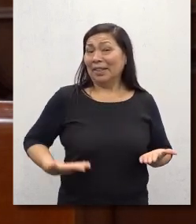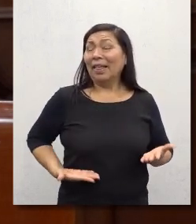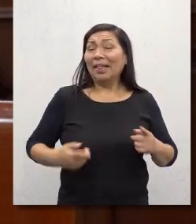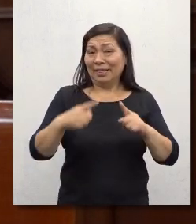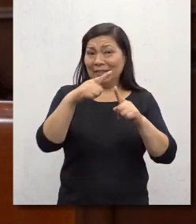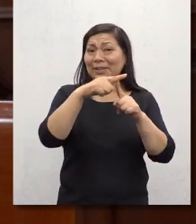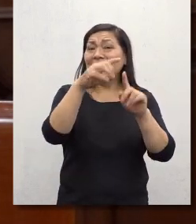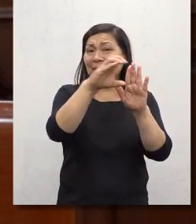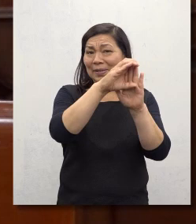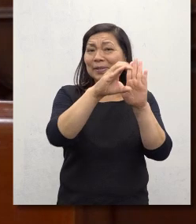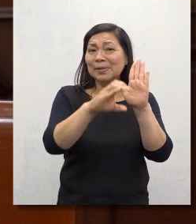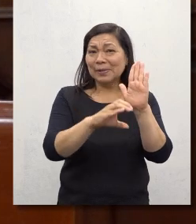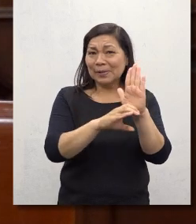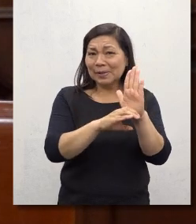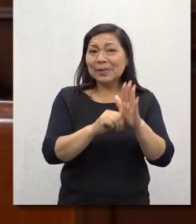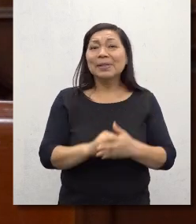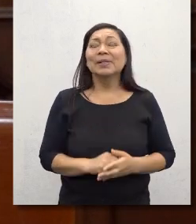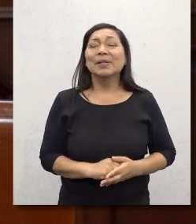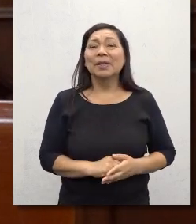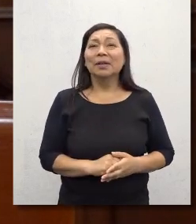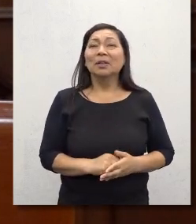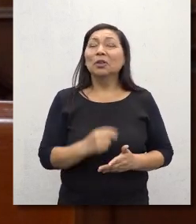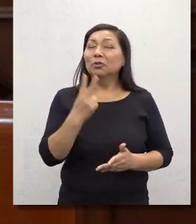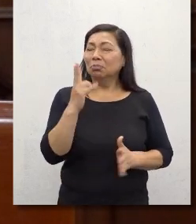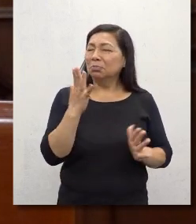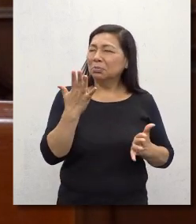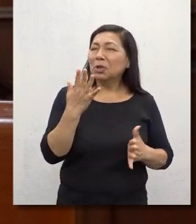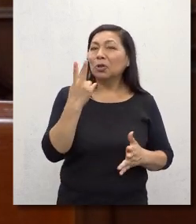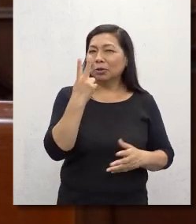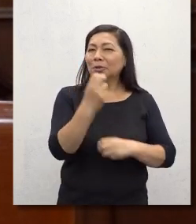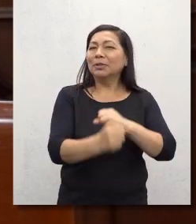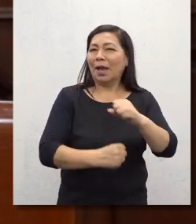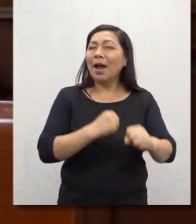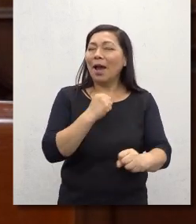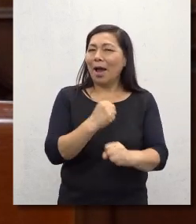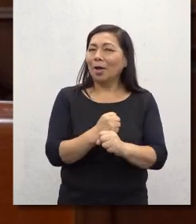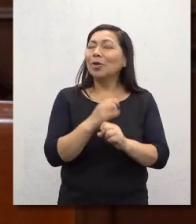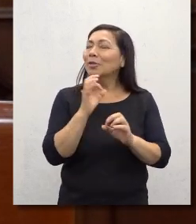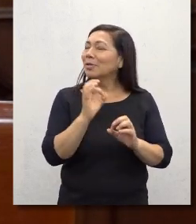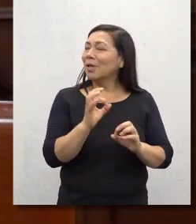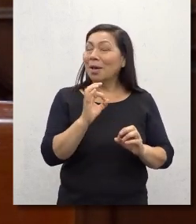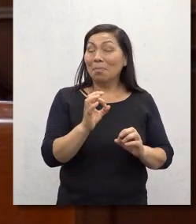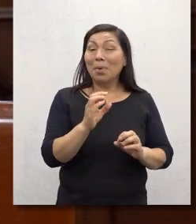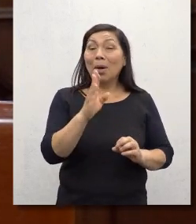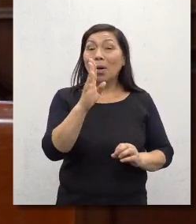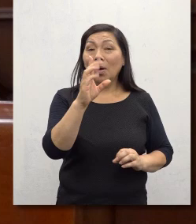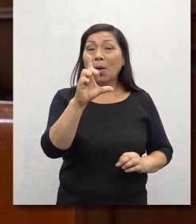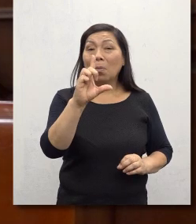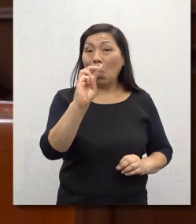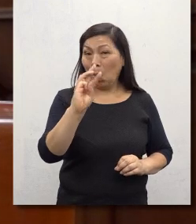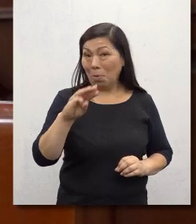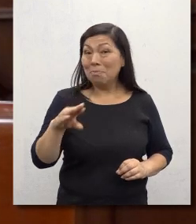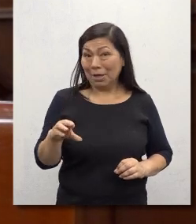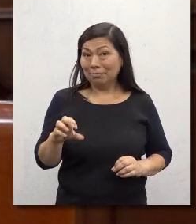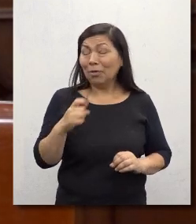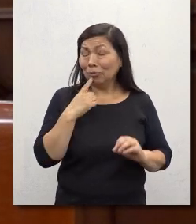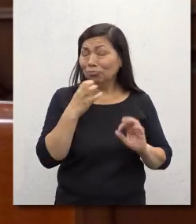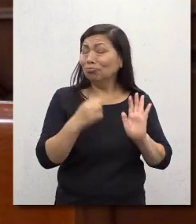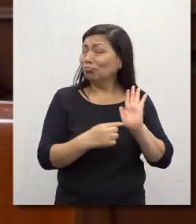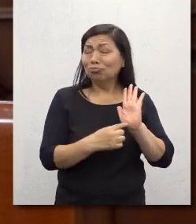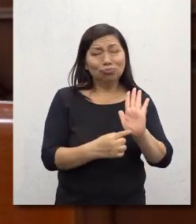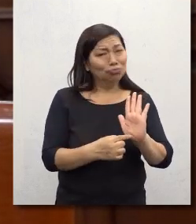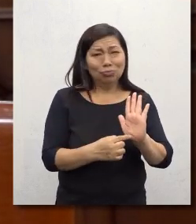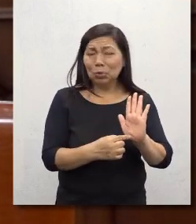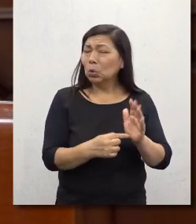Tribunal Constitucional, durante 2 años, él ha demostrado una